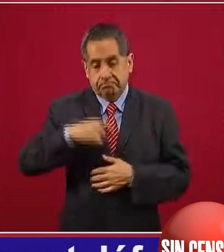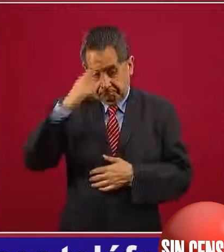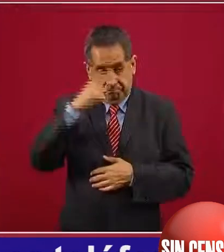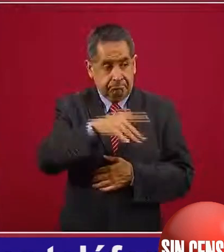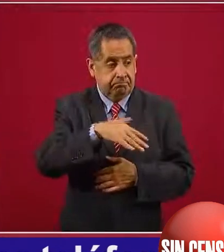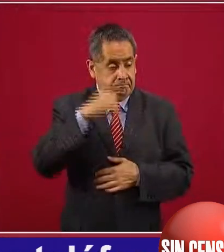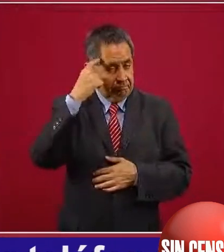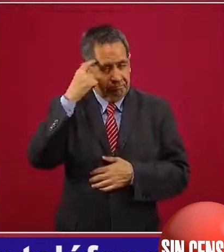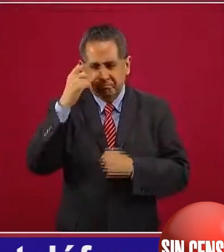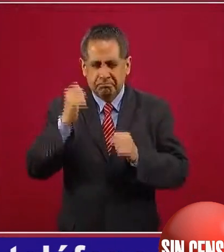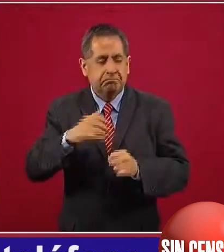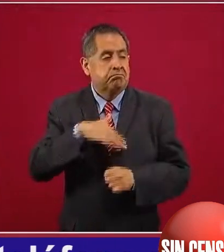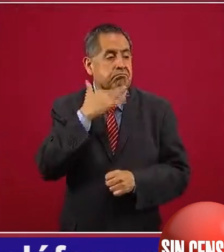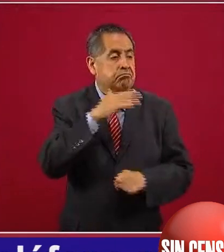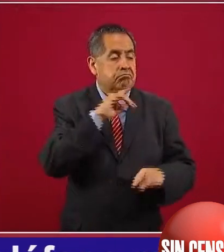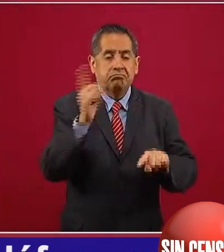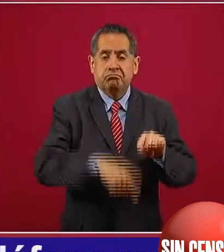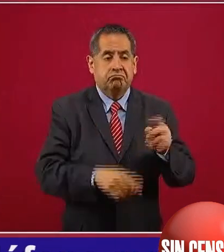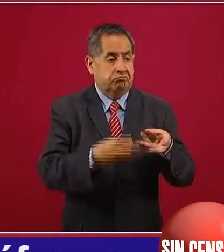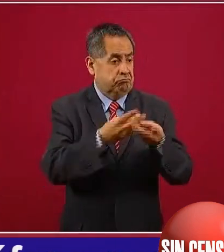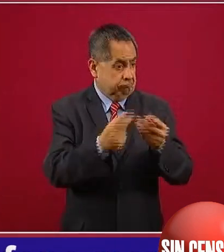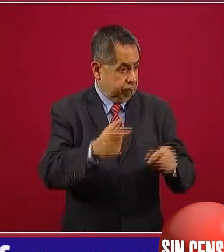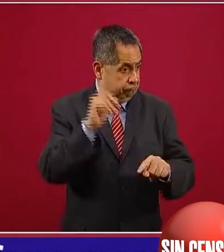la corrupción,